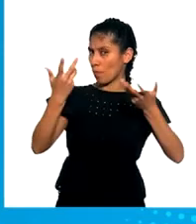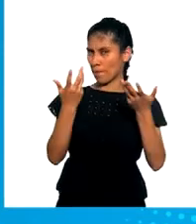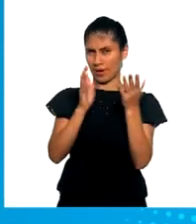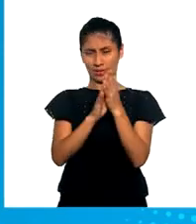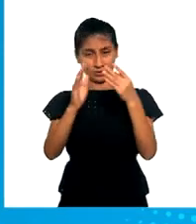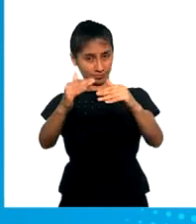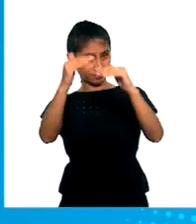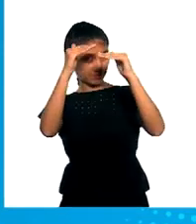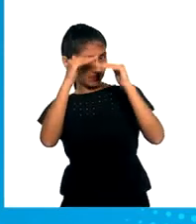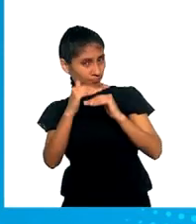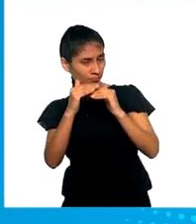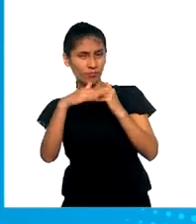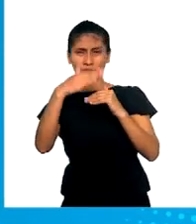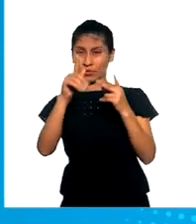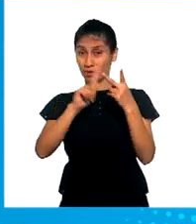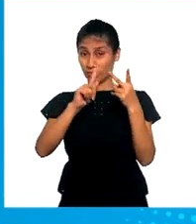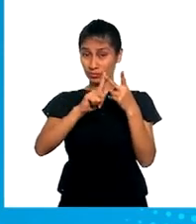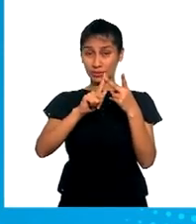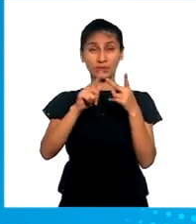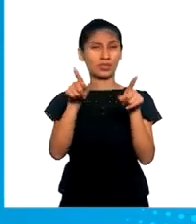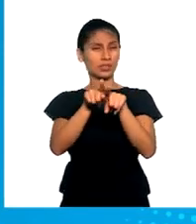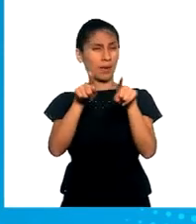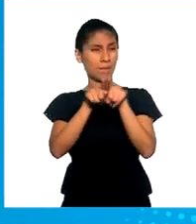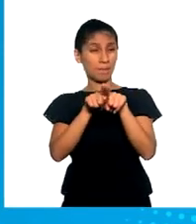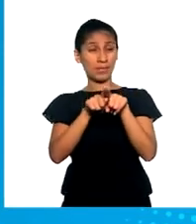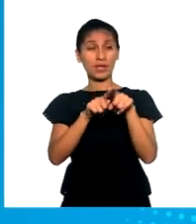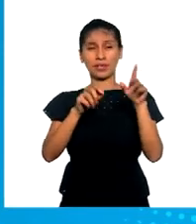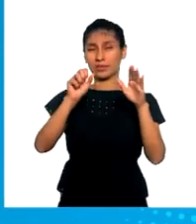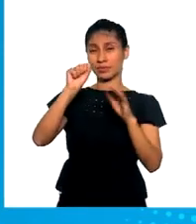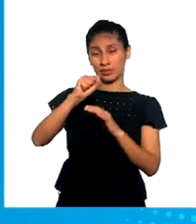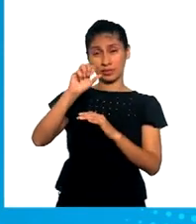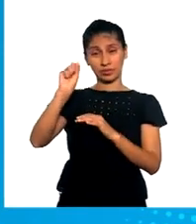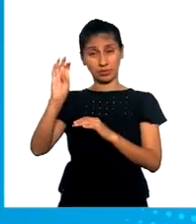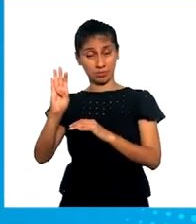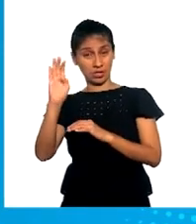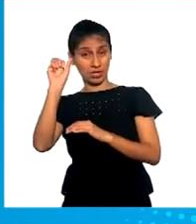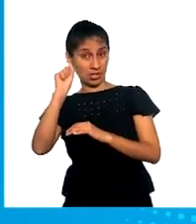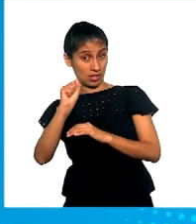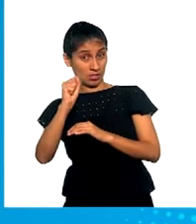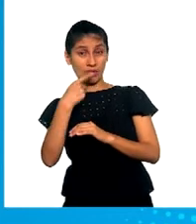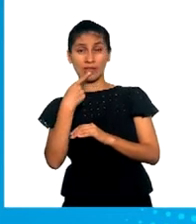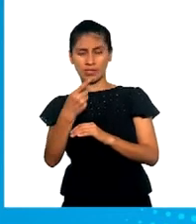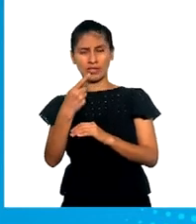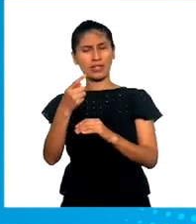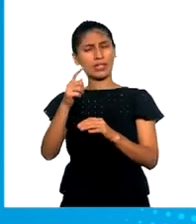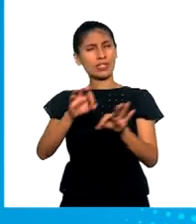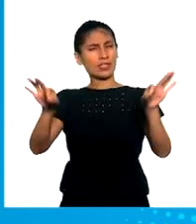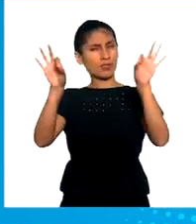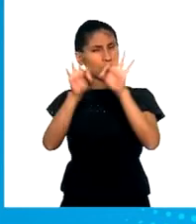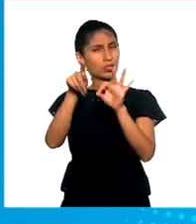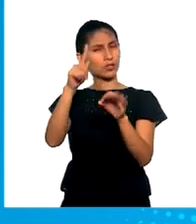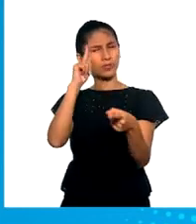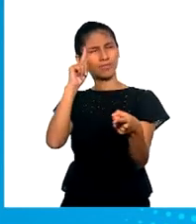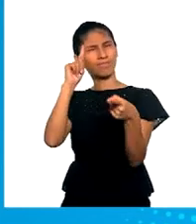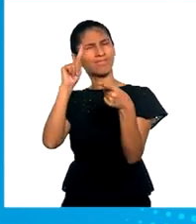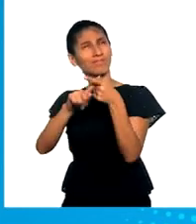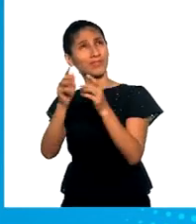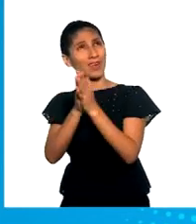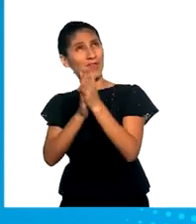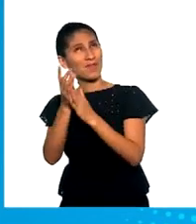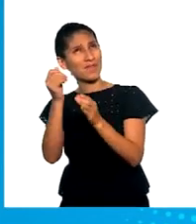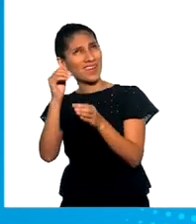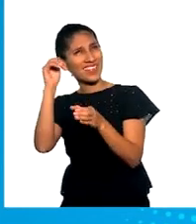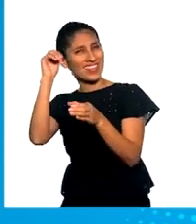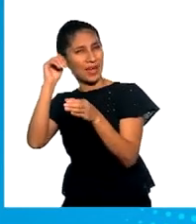la superintendencia recomienda que tengamos siempre presente a nuestra meta de ahorro especialmente cada vez que se haga presente la tentación